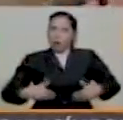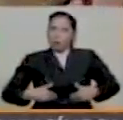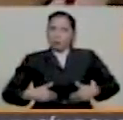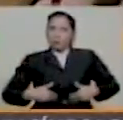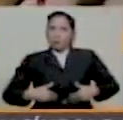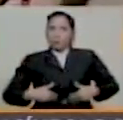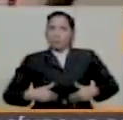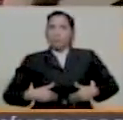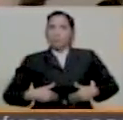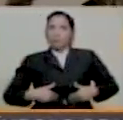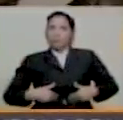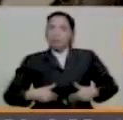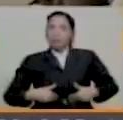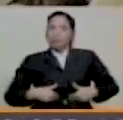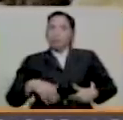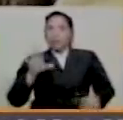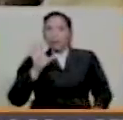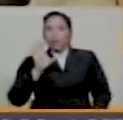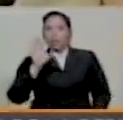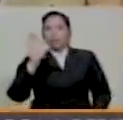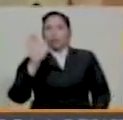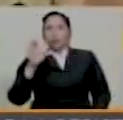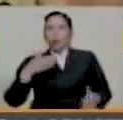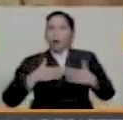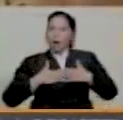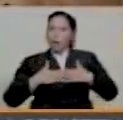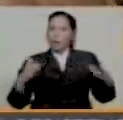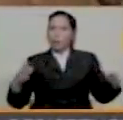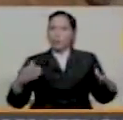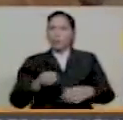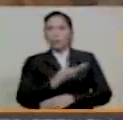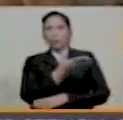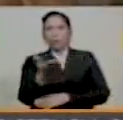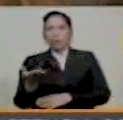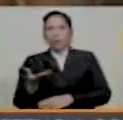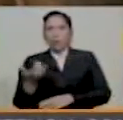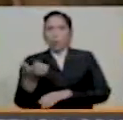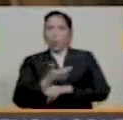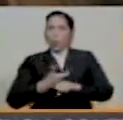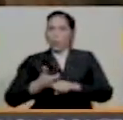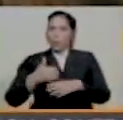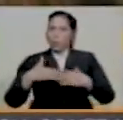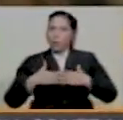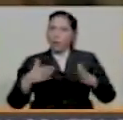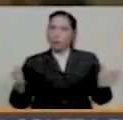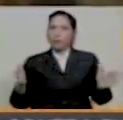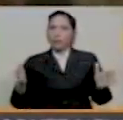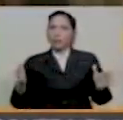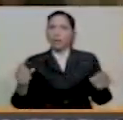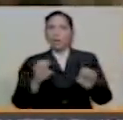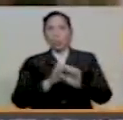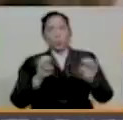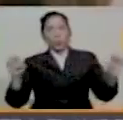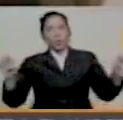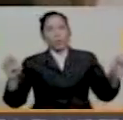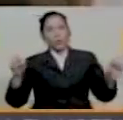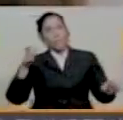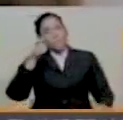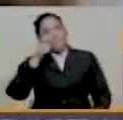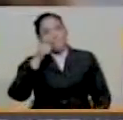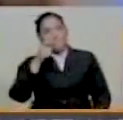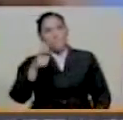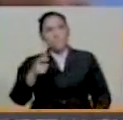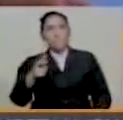es el esfuerzo de una nación que les garantiza a ustedes y de un gobierno que les garantiza a ustedes educación pública y